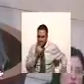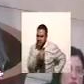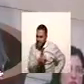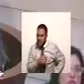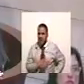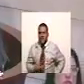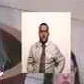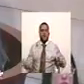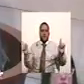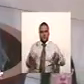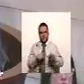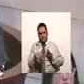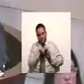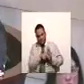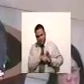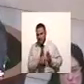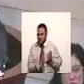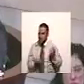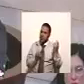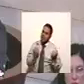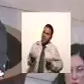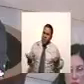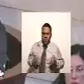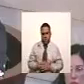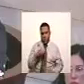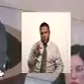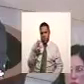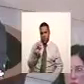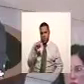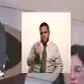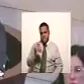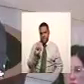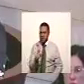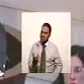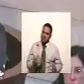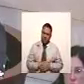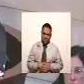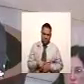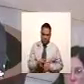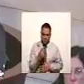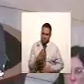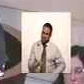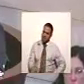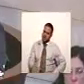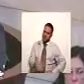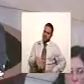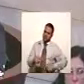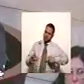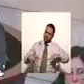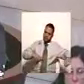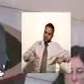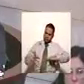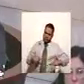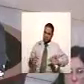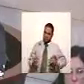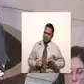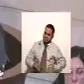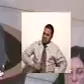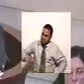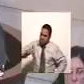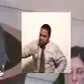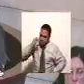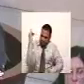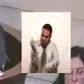un mercado donde el gobierno ha emitido toda suerte de compes y decretos, es el desgreño administrativo y la ausencia del liderazgo